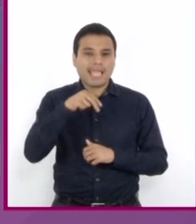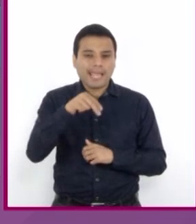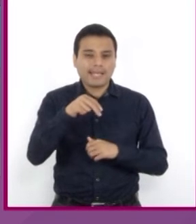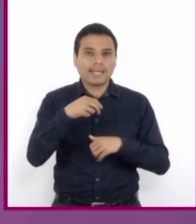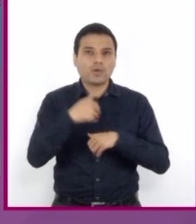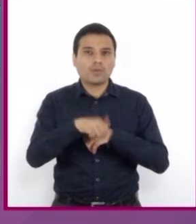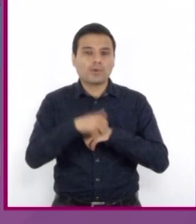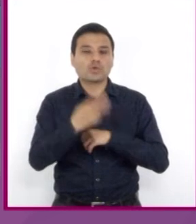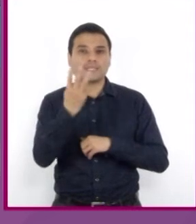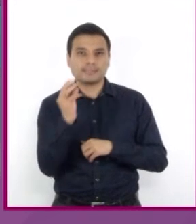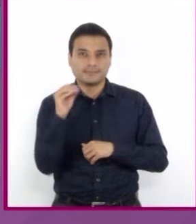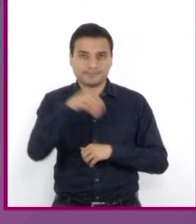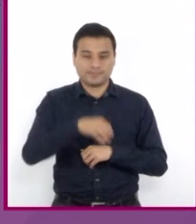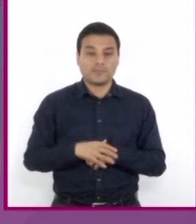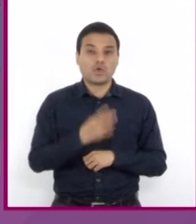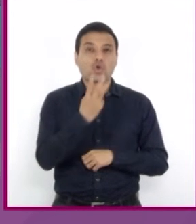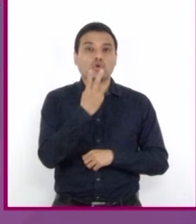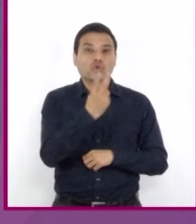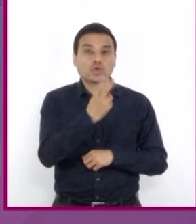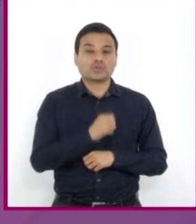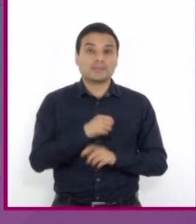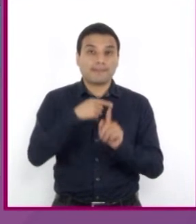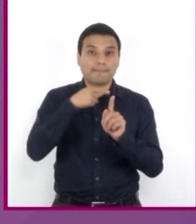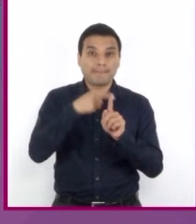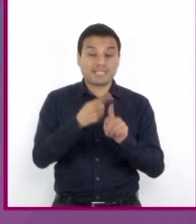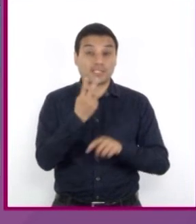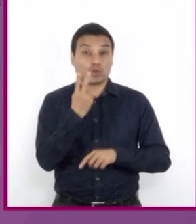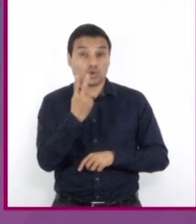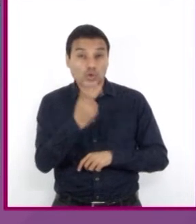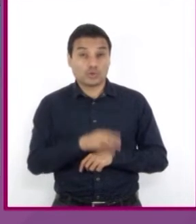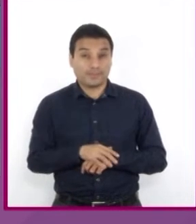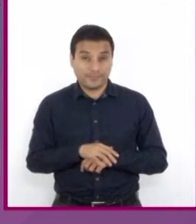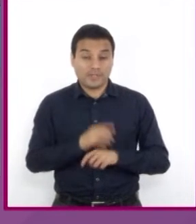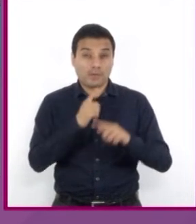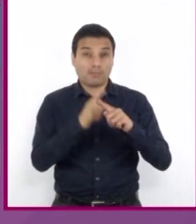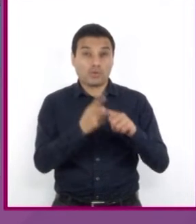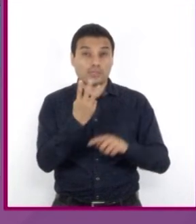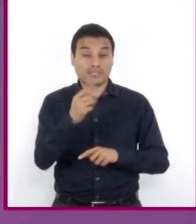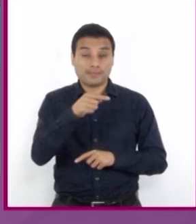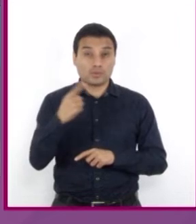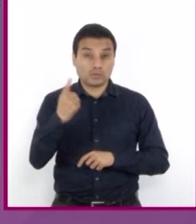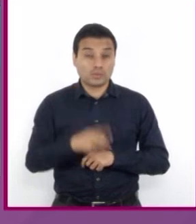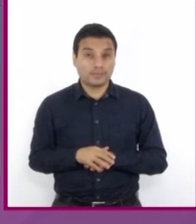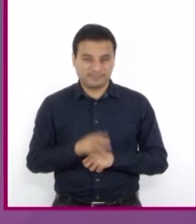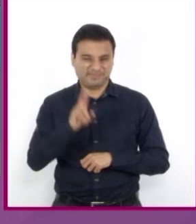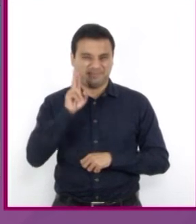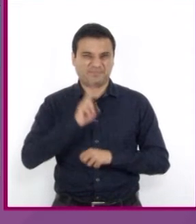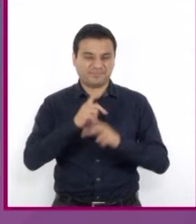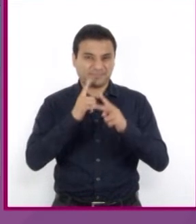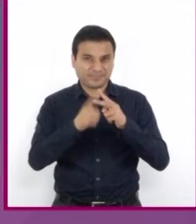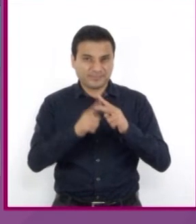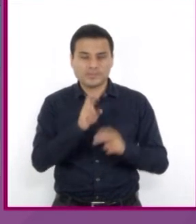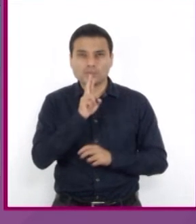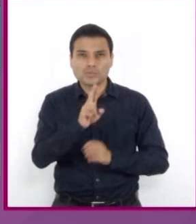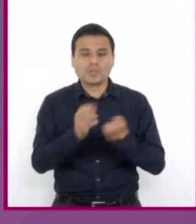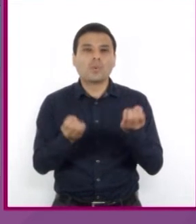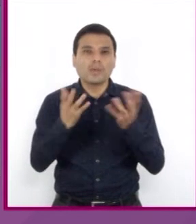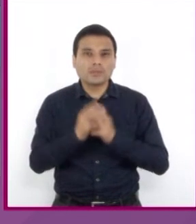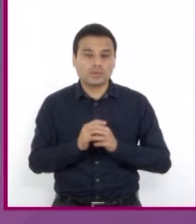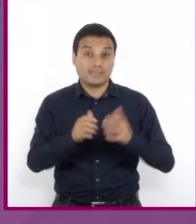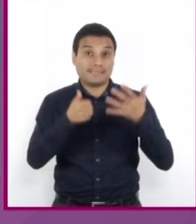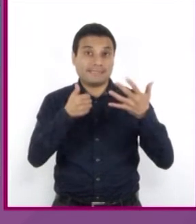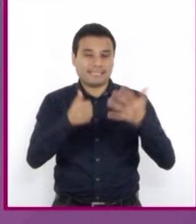3? 2 más el doble de la diferencia de 3 y 1. Al realizar las operaciones, el resultado es